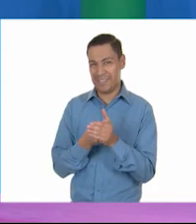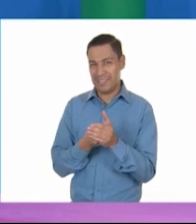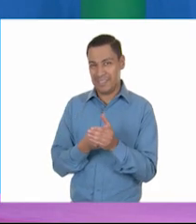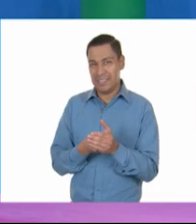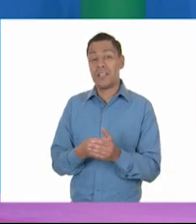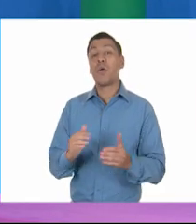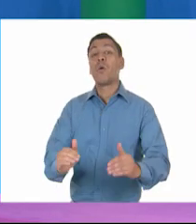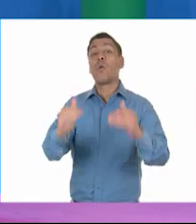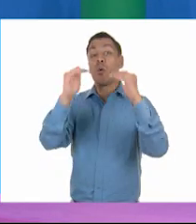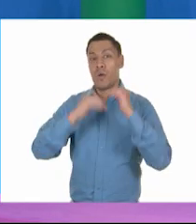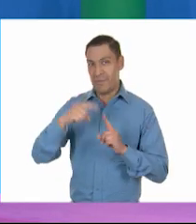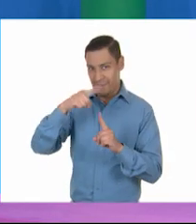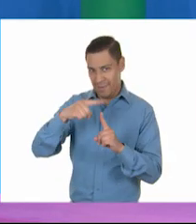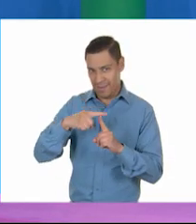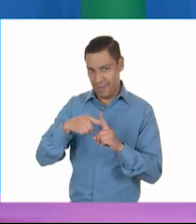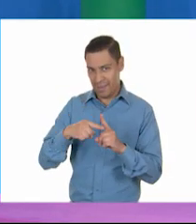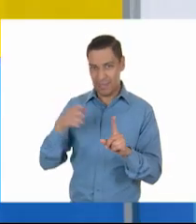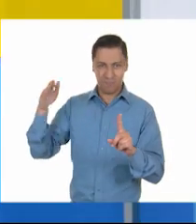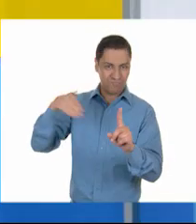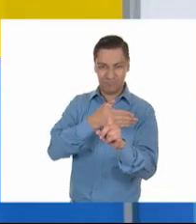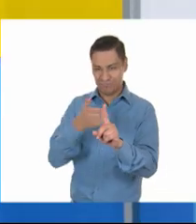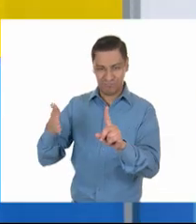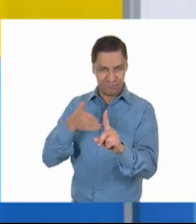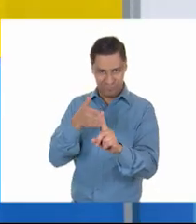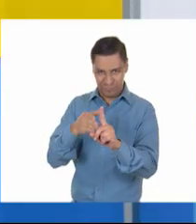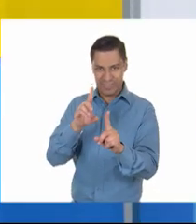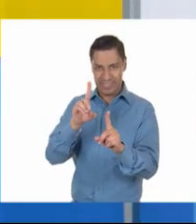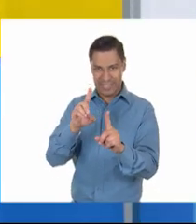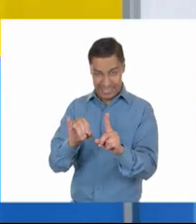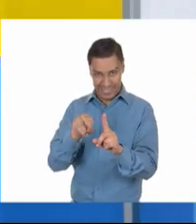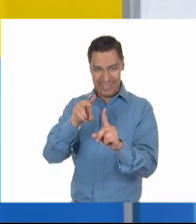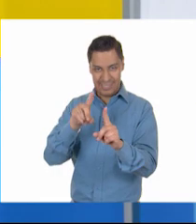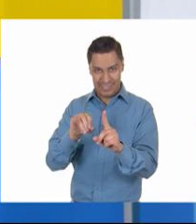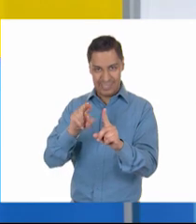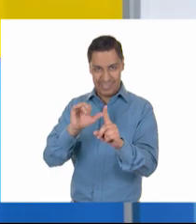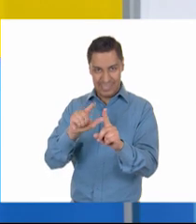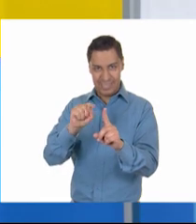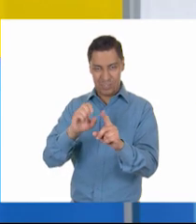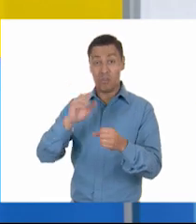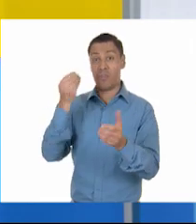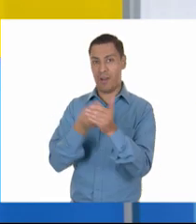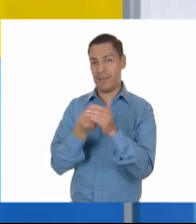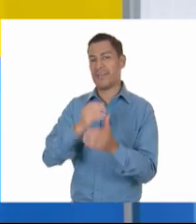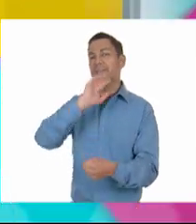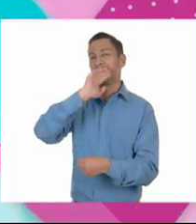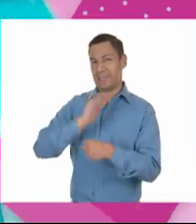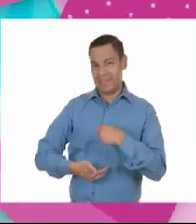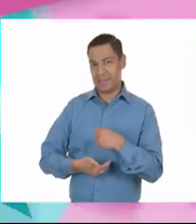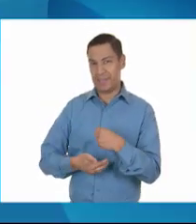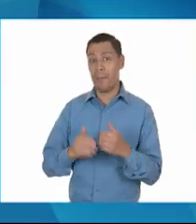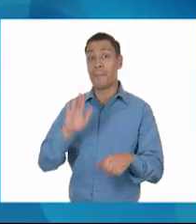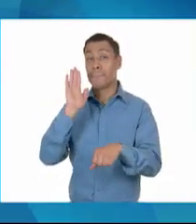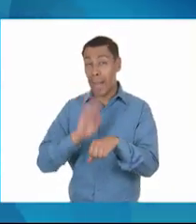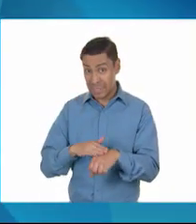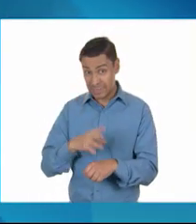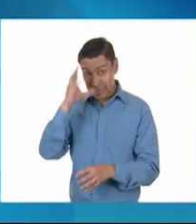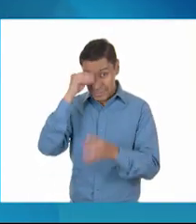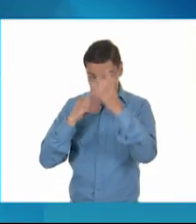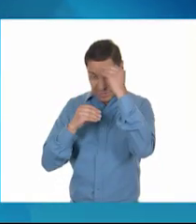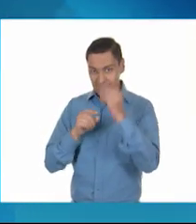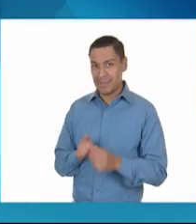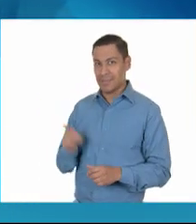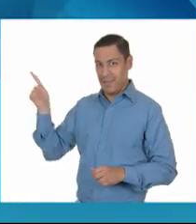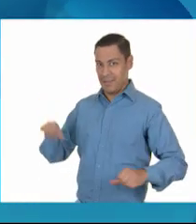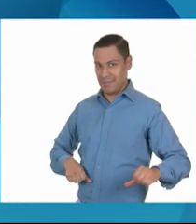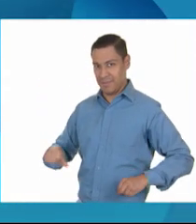en discurso indirecto. Y así terminamos la clase de hoy. Si quieren ver más, recuerden que la actividad que realizamos